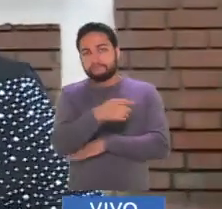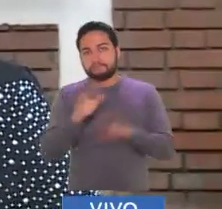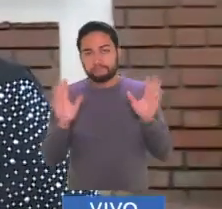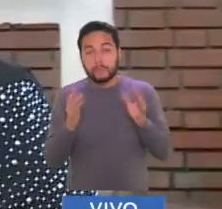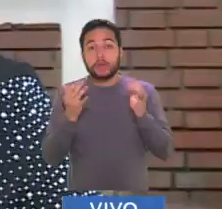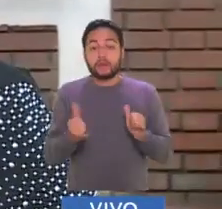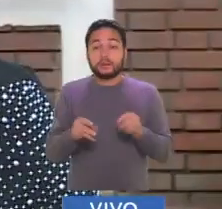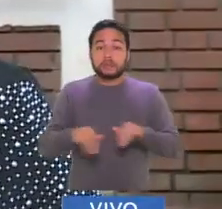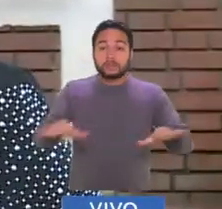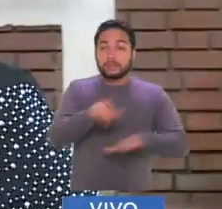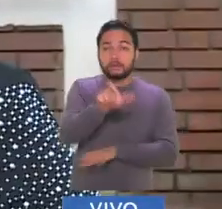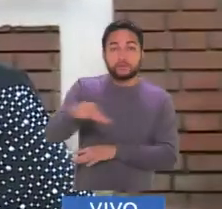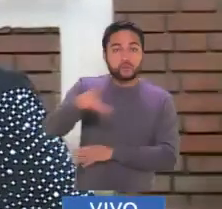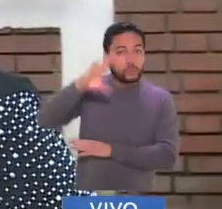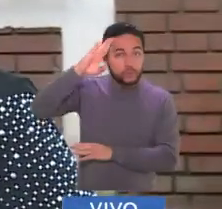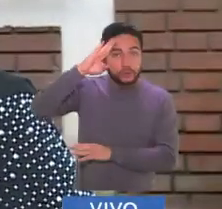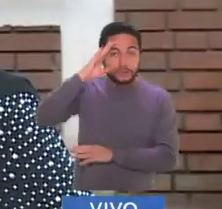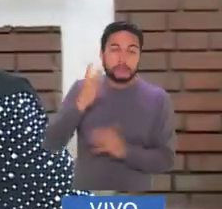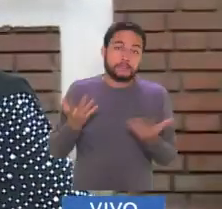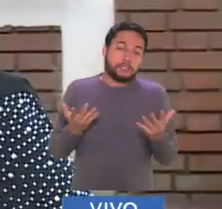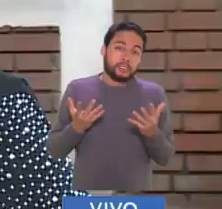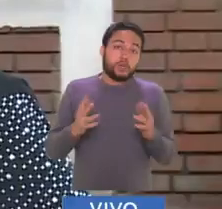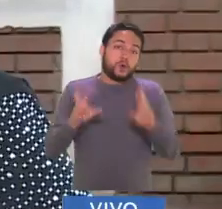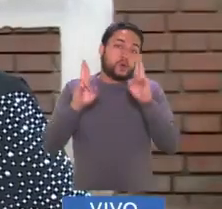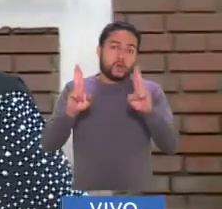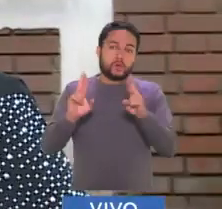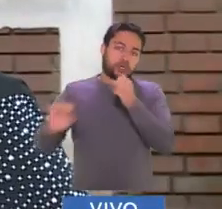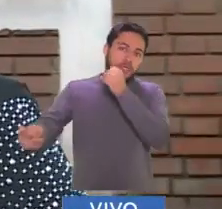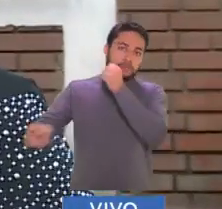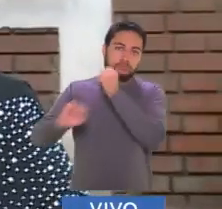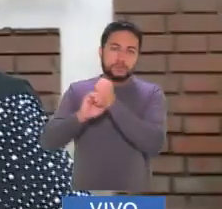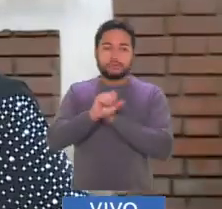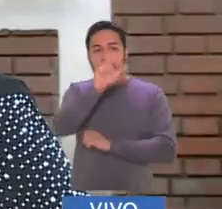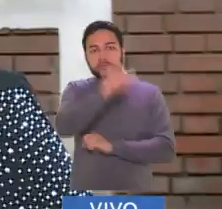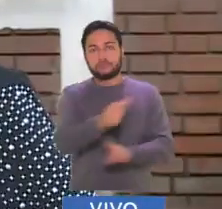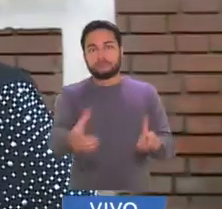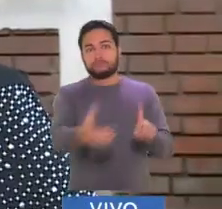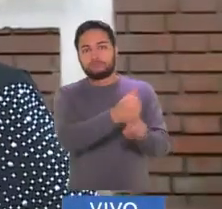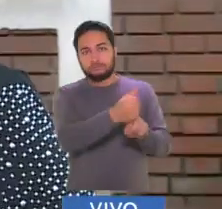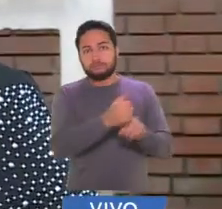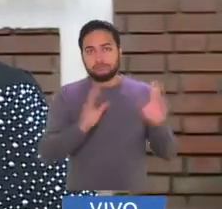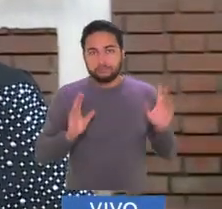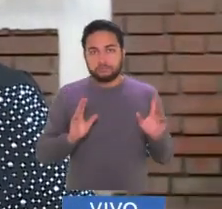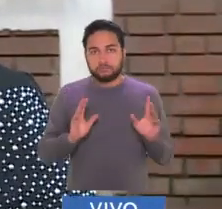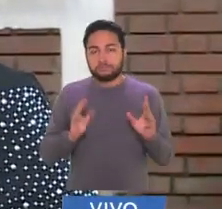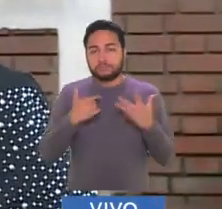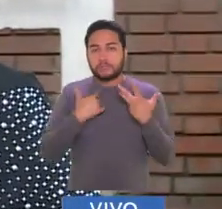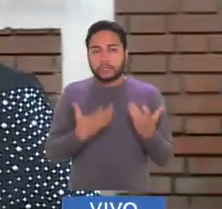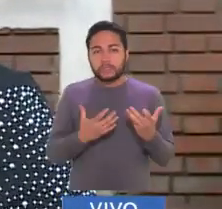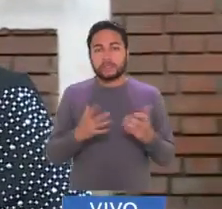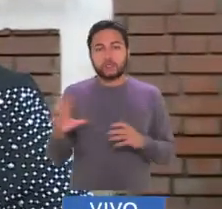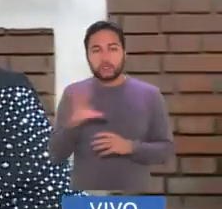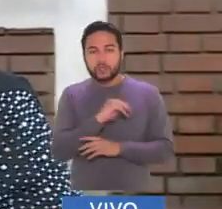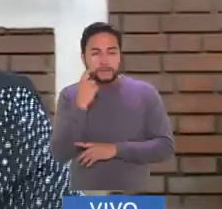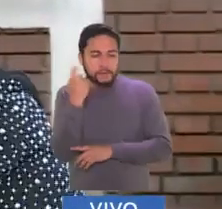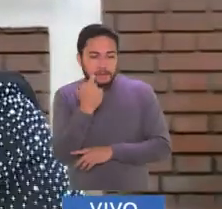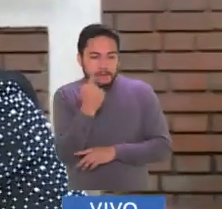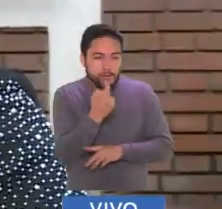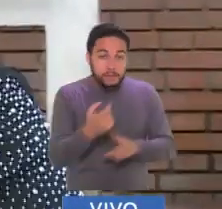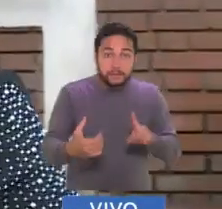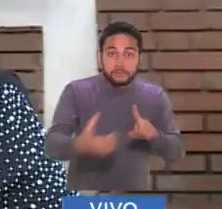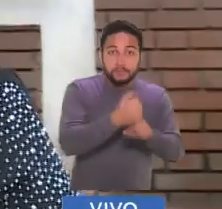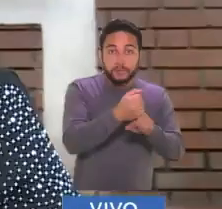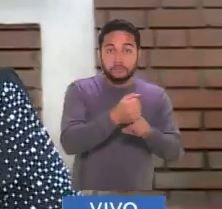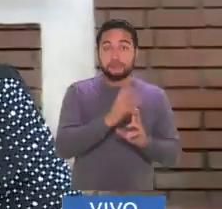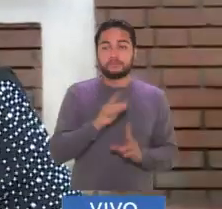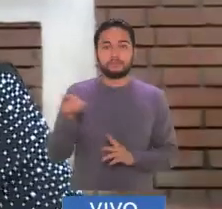tierra quisiera que me ayudaran a encontrarlo. Quisiera que todos lo encontráramos y que el grupo